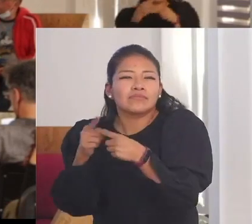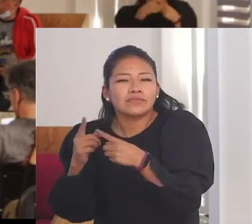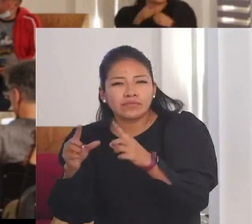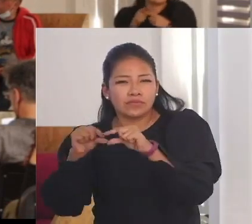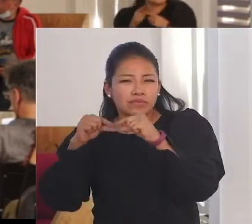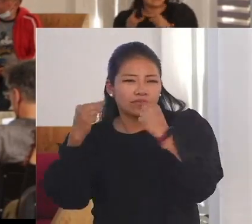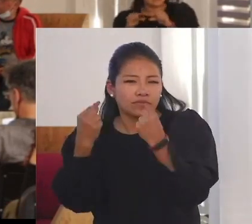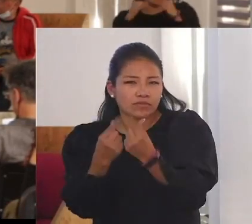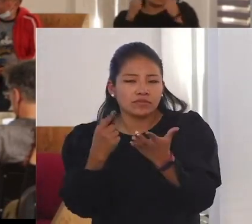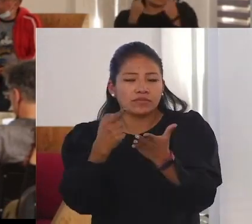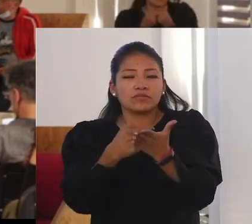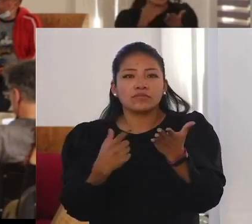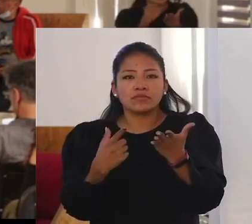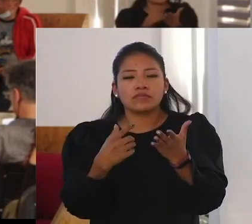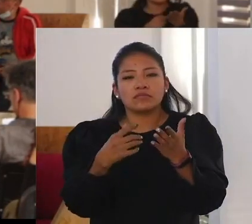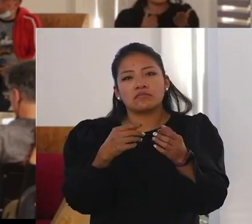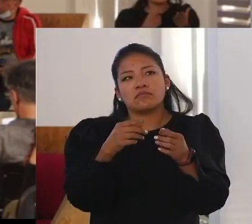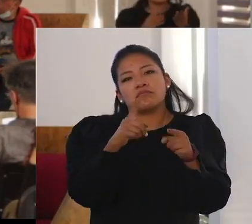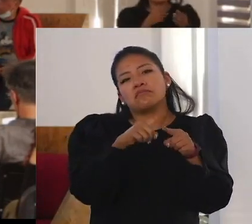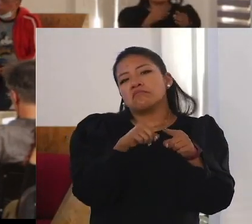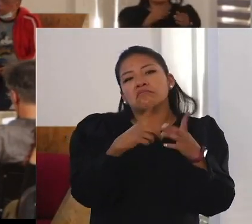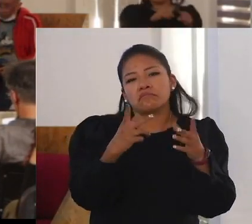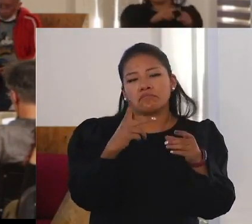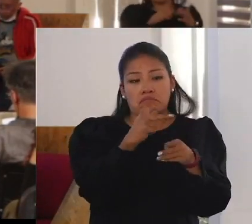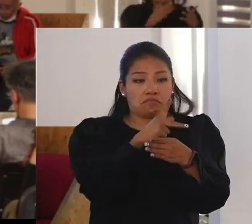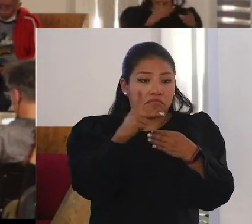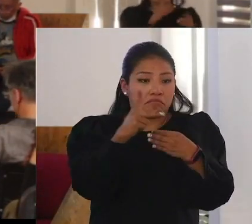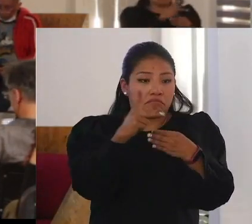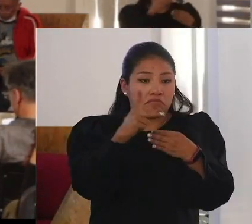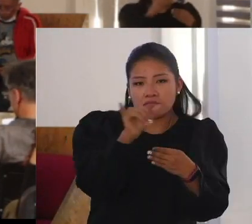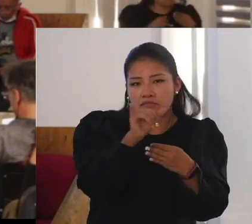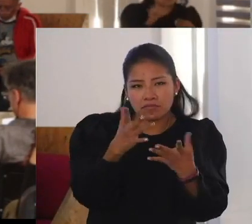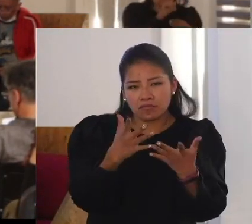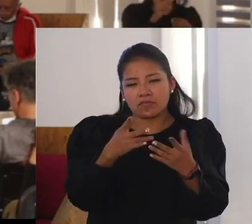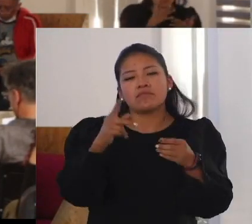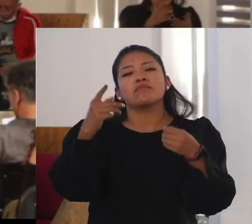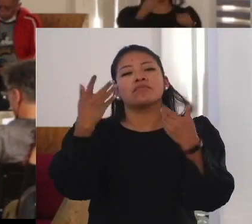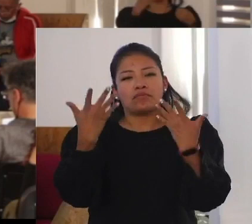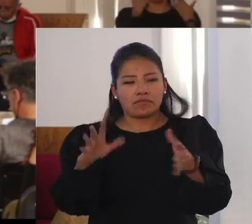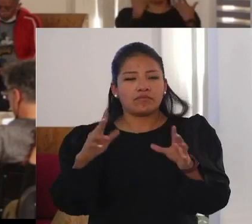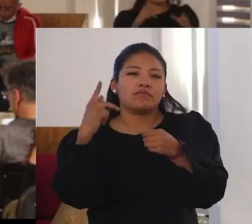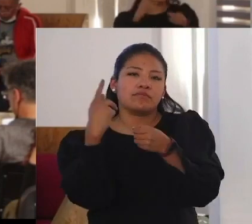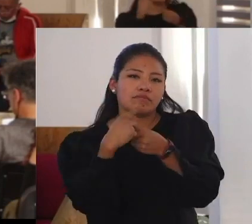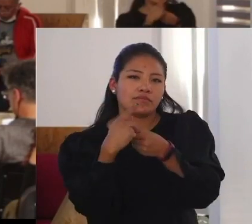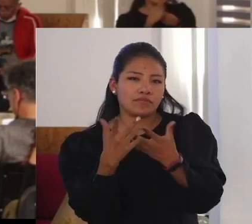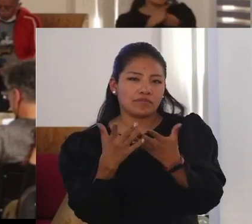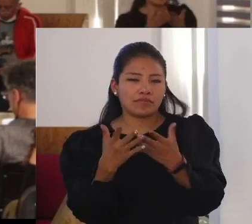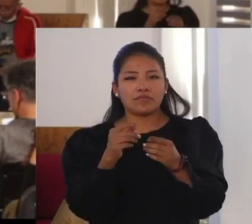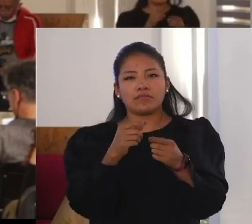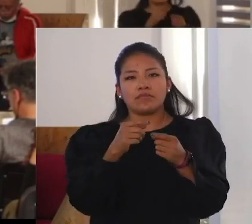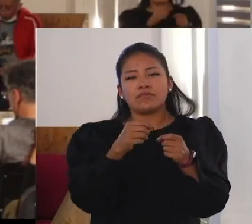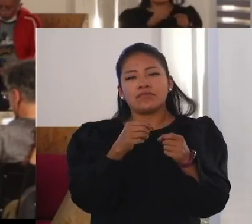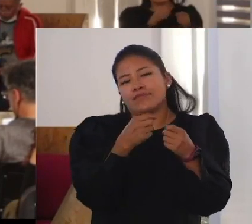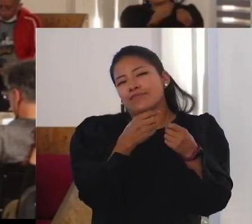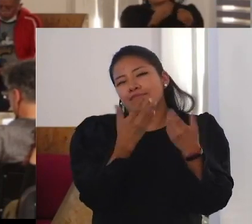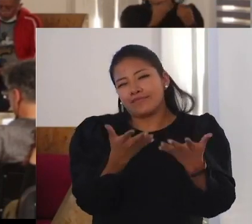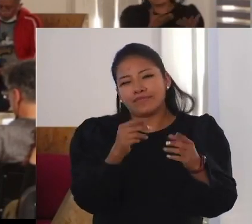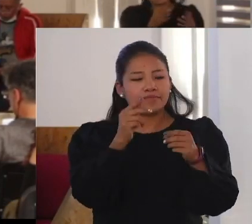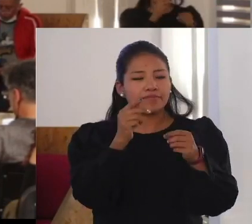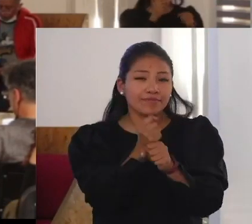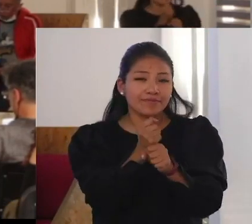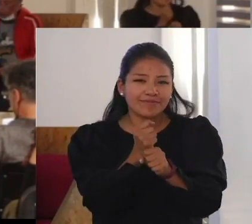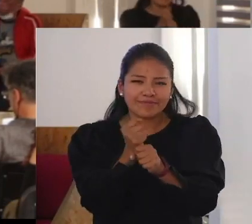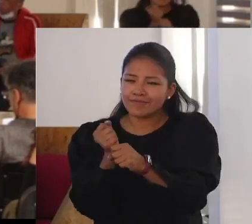alguna manera de forma profesional o técnica así que ha sido un grupo muy variado y el trabajo ha sido realmente muy muy hermoso la finalidad